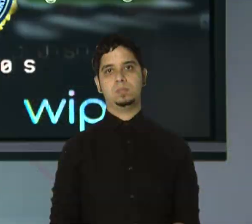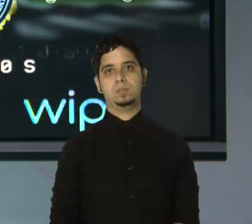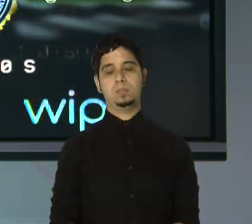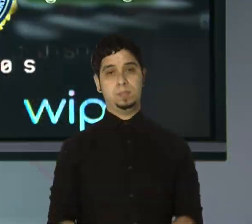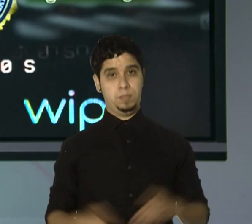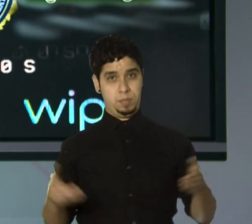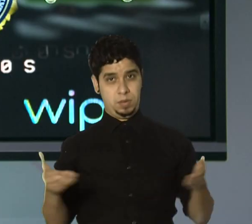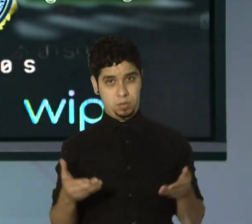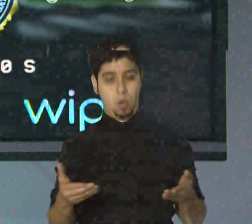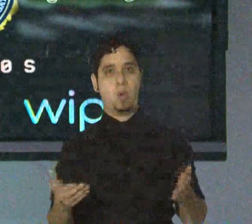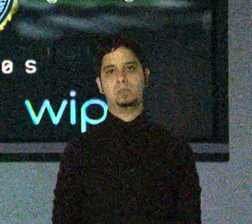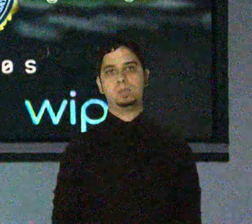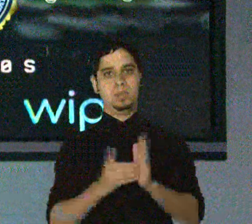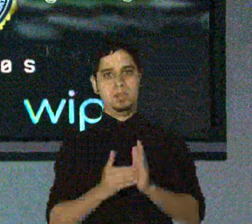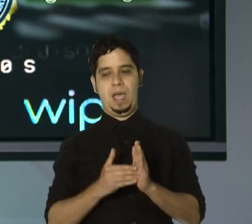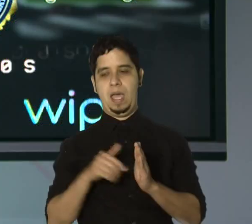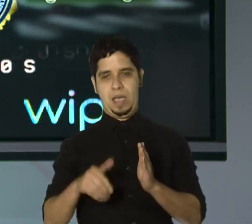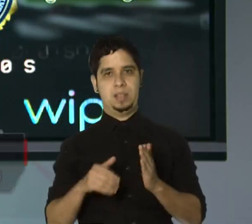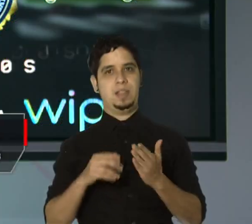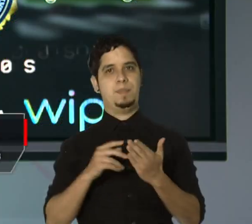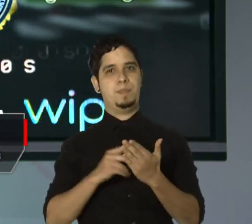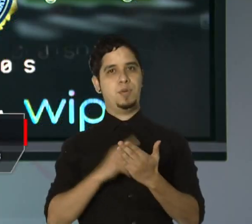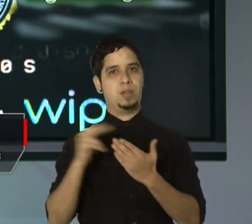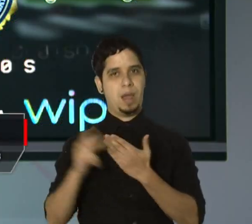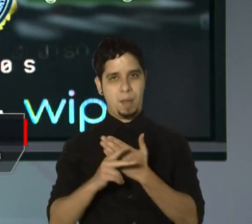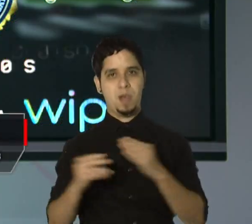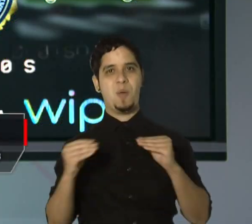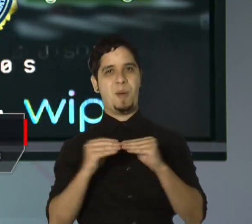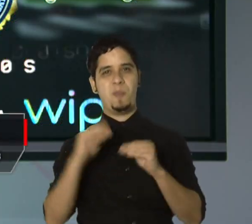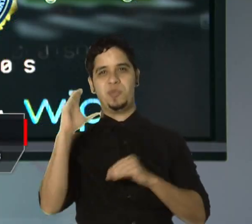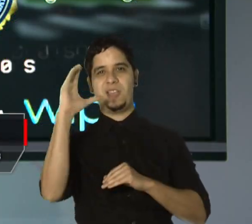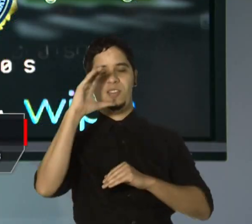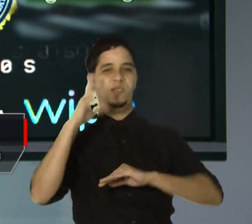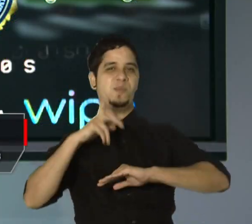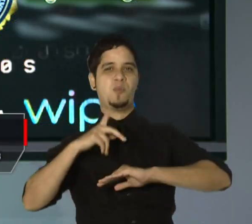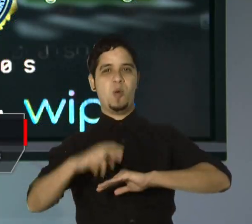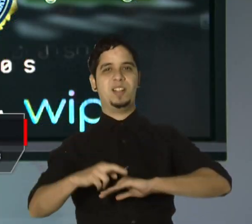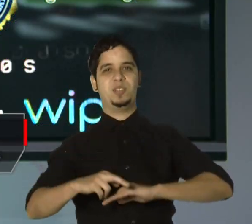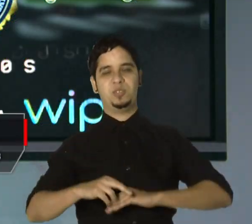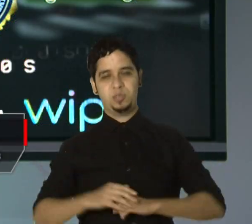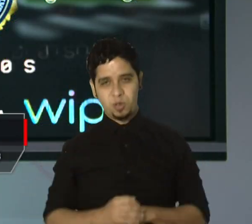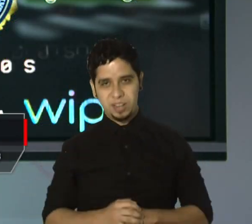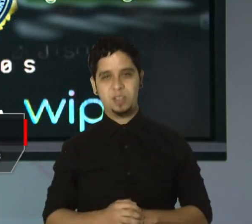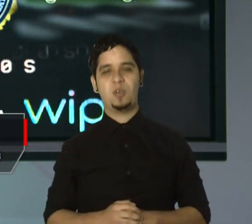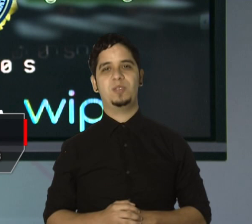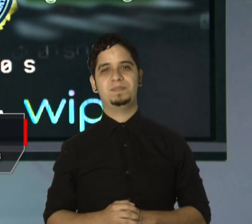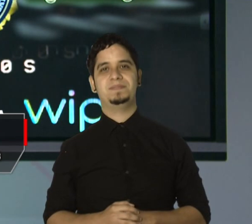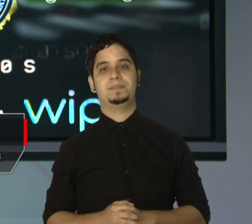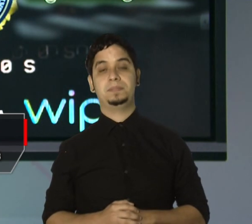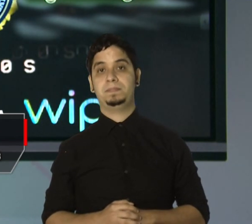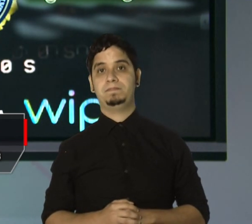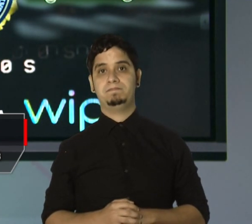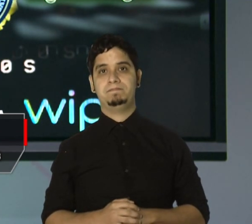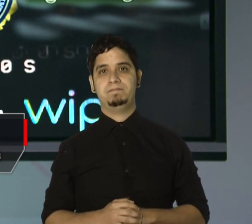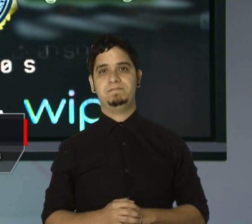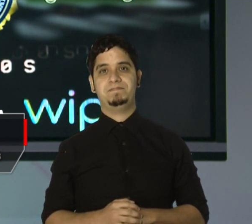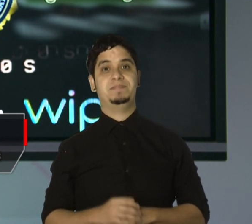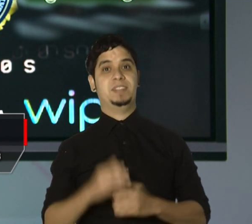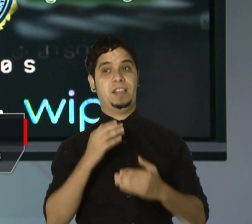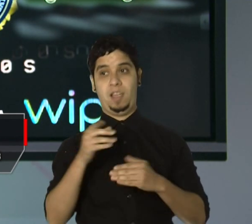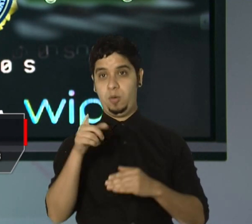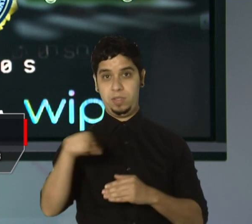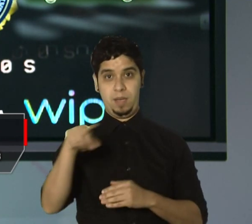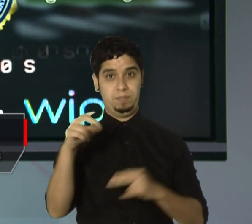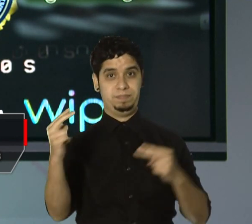Bienvenidos una vez más a este, su programa, Los Más Buscados, Puerto Rico. Agradecemos su